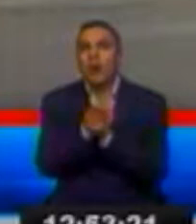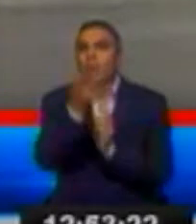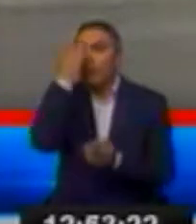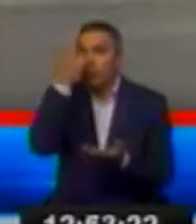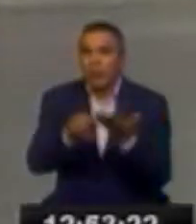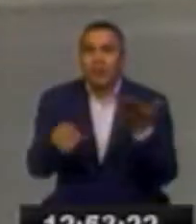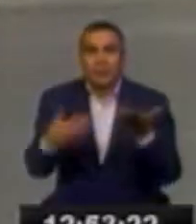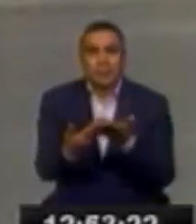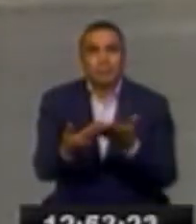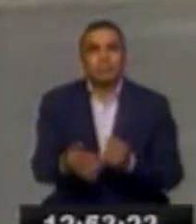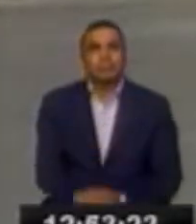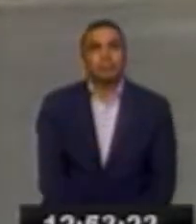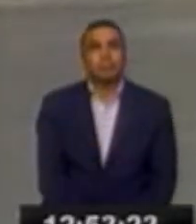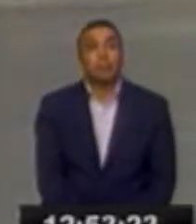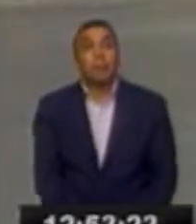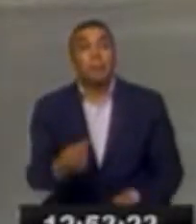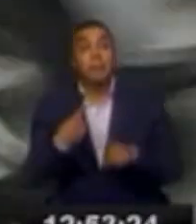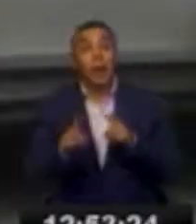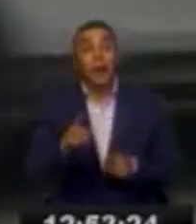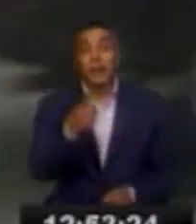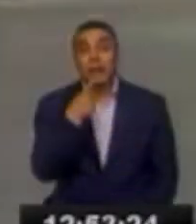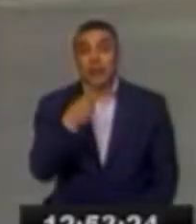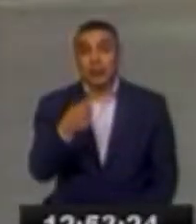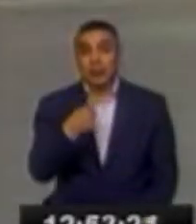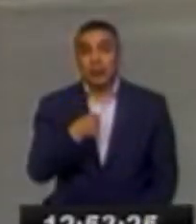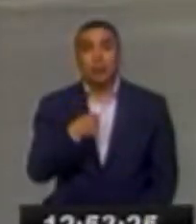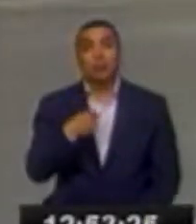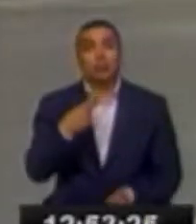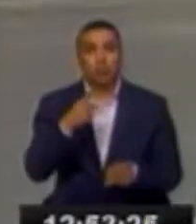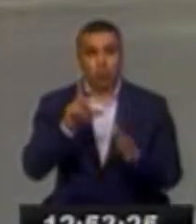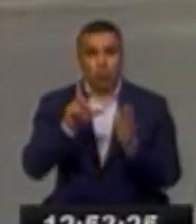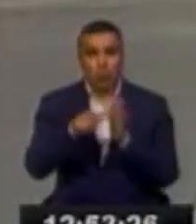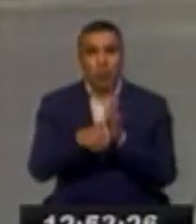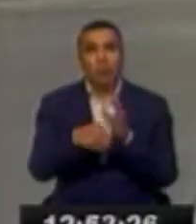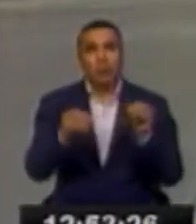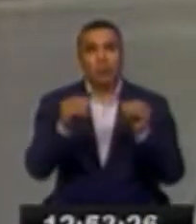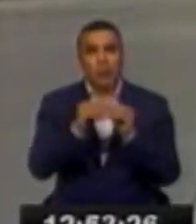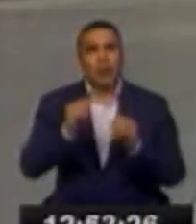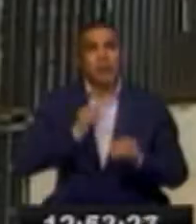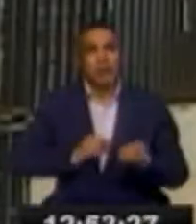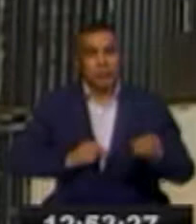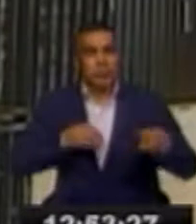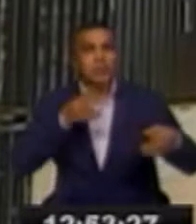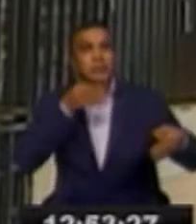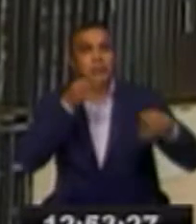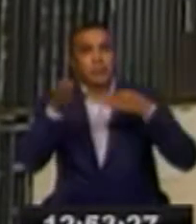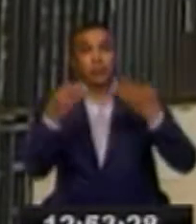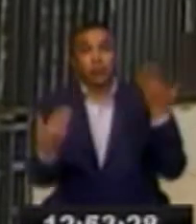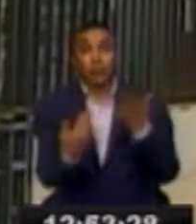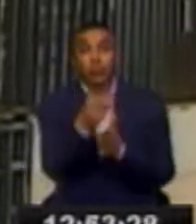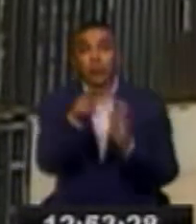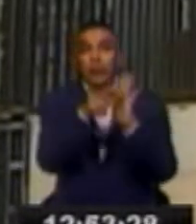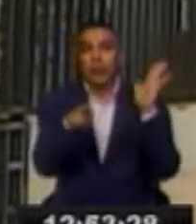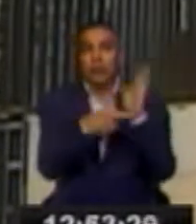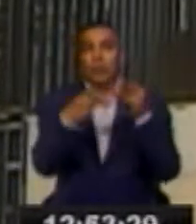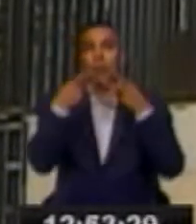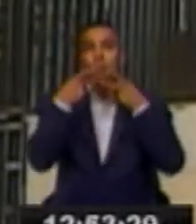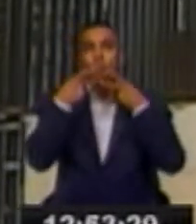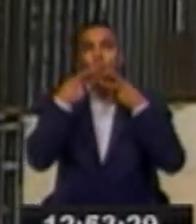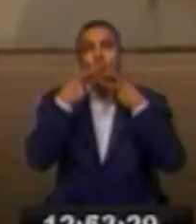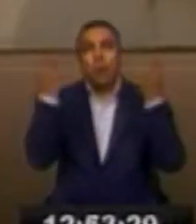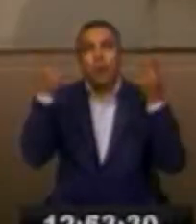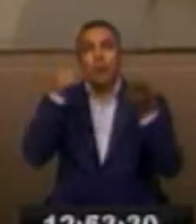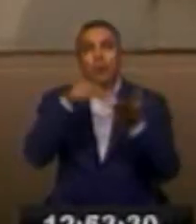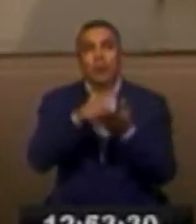al reglamento de becas. Sin embargo, se nos informó que en los próximos días darán más detalles. El nuevo reglamento está publicado en la página oficial